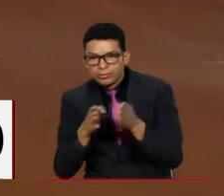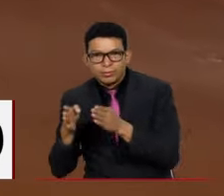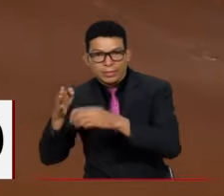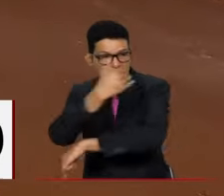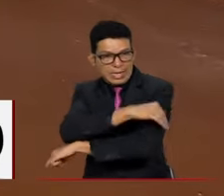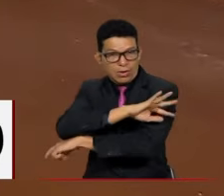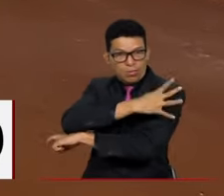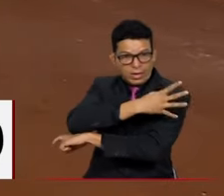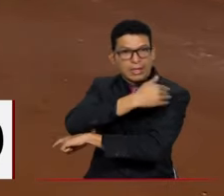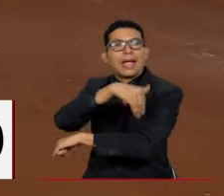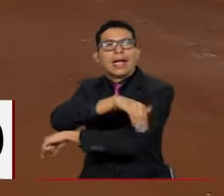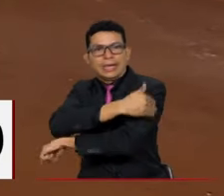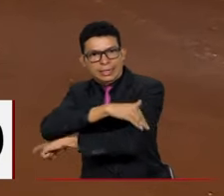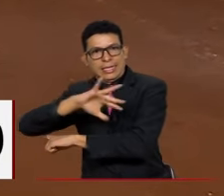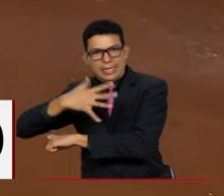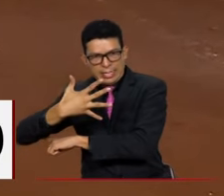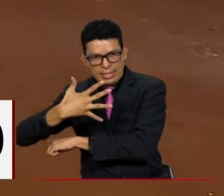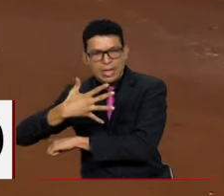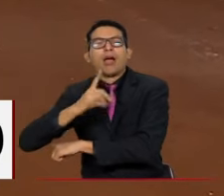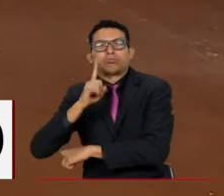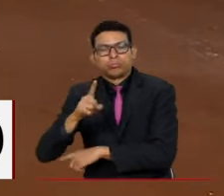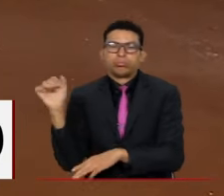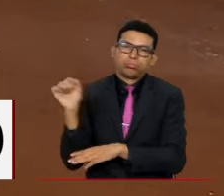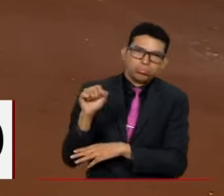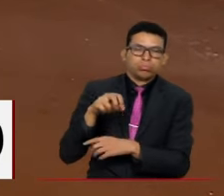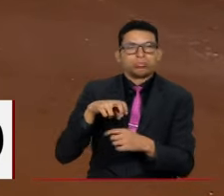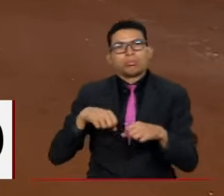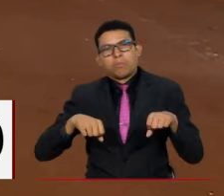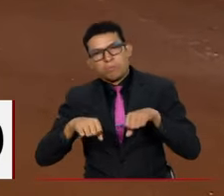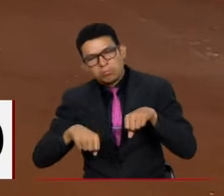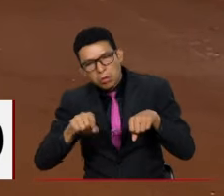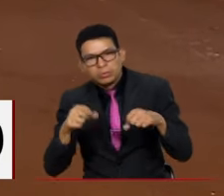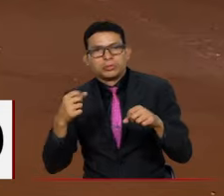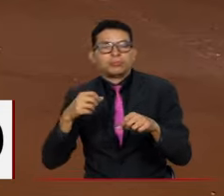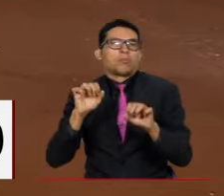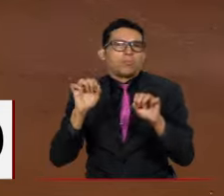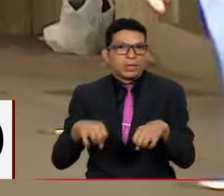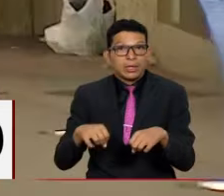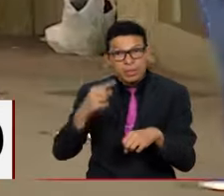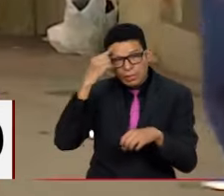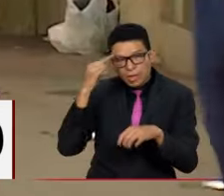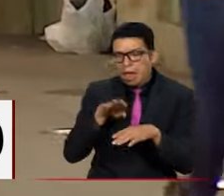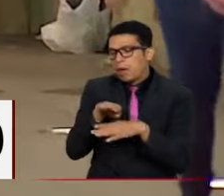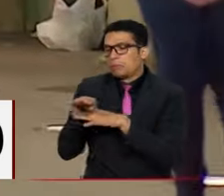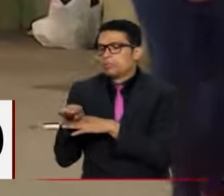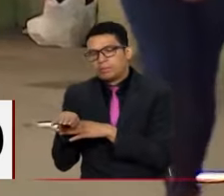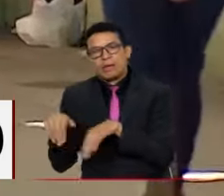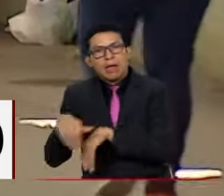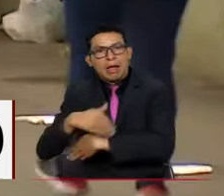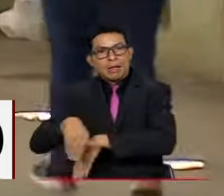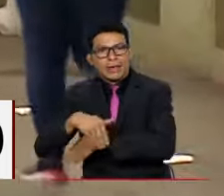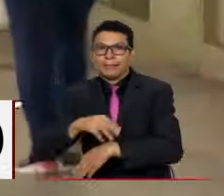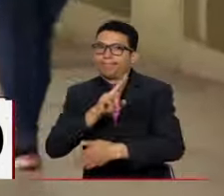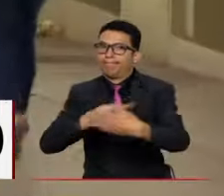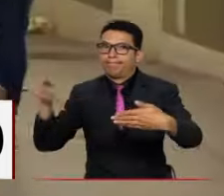y sobre la carrera quinta, para que la gente pueda transitar en su vehículo. Nada dejar el vehículo en la vía pública. Estamos siendo, en eso